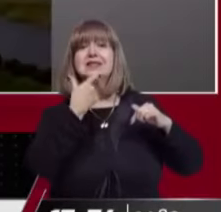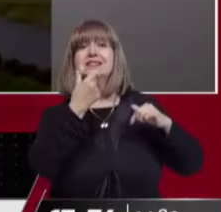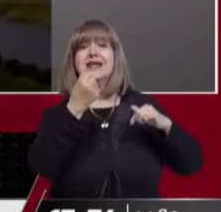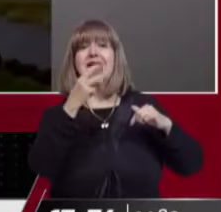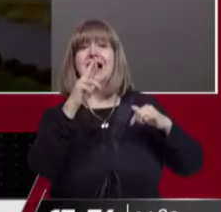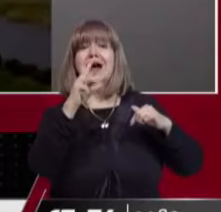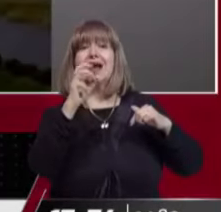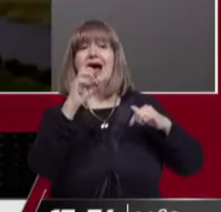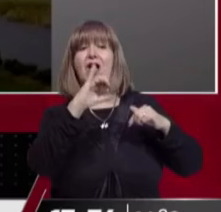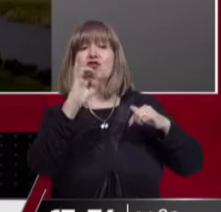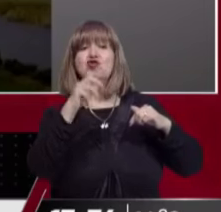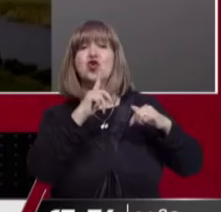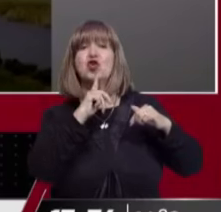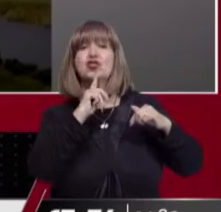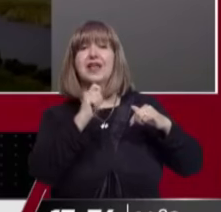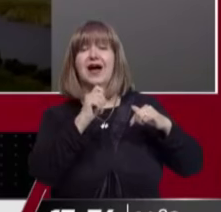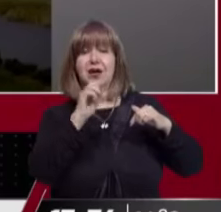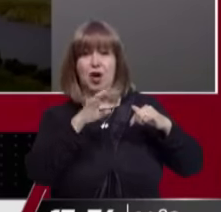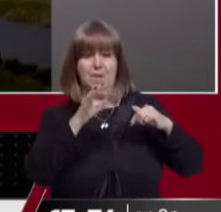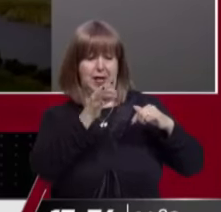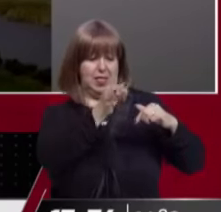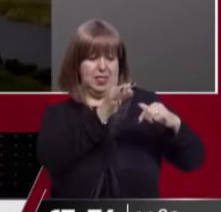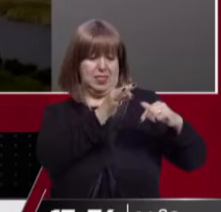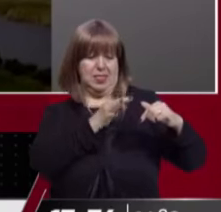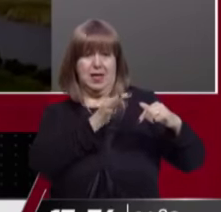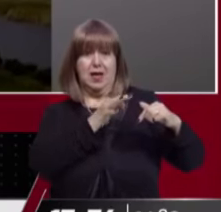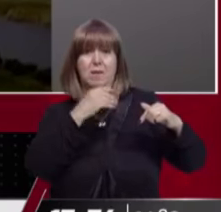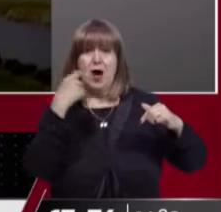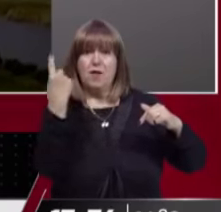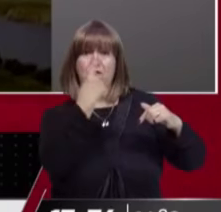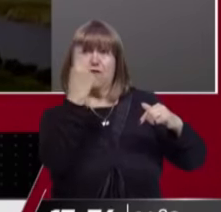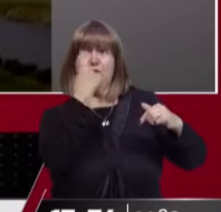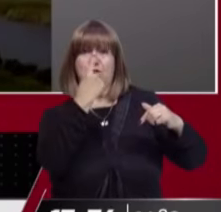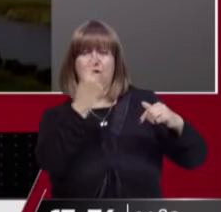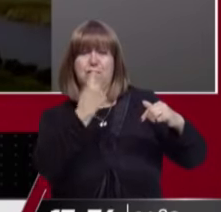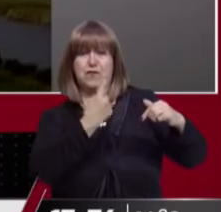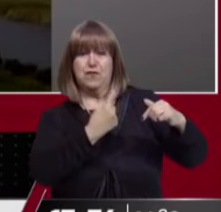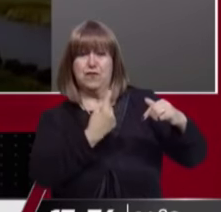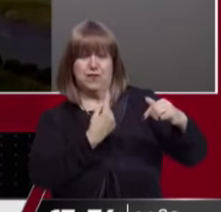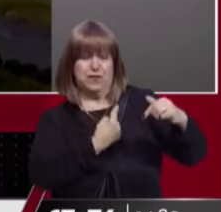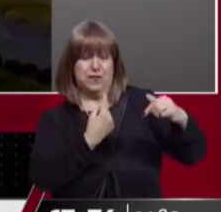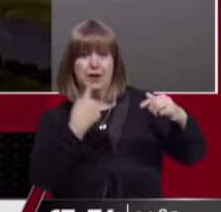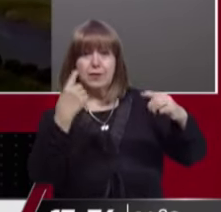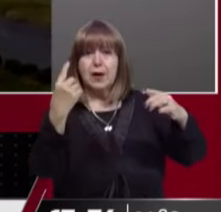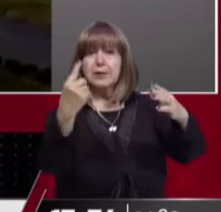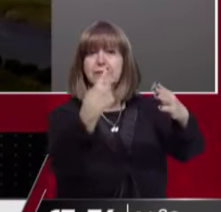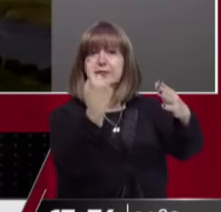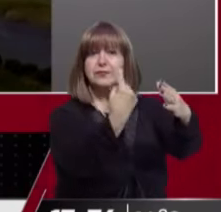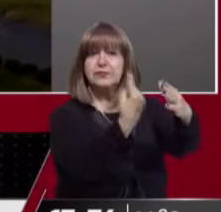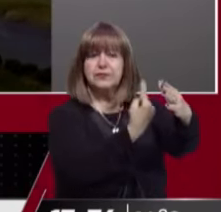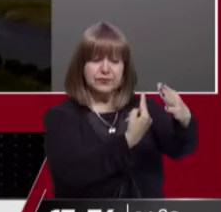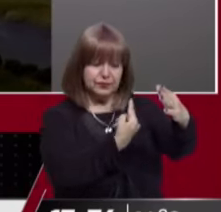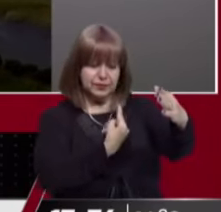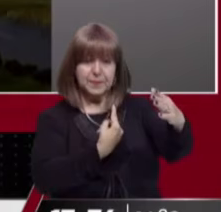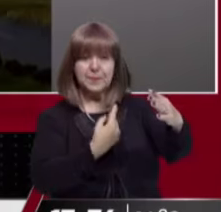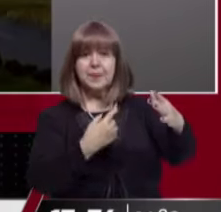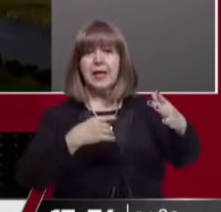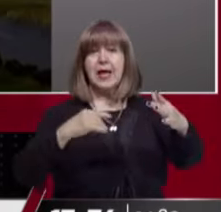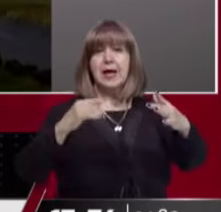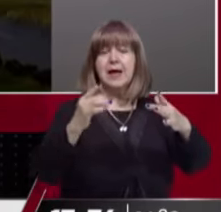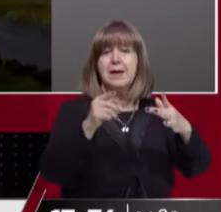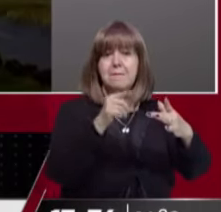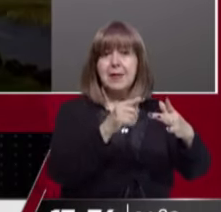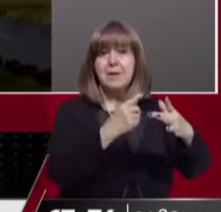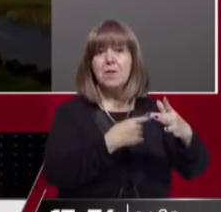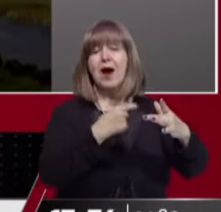arrasar esta península porque la va a atravesar de oeste a este. ¿Adrián? Sobre el este y a esa altura